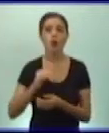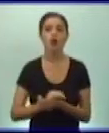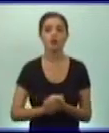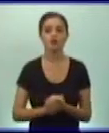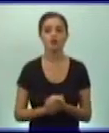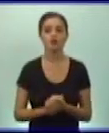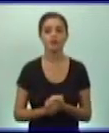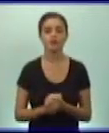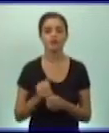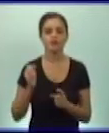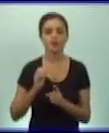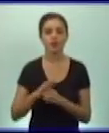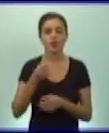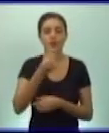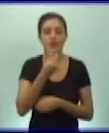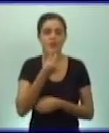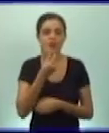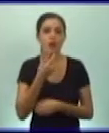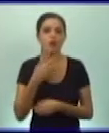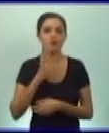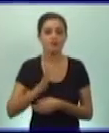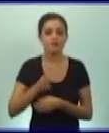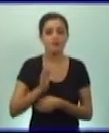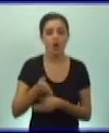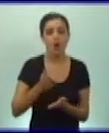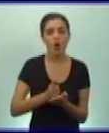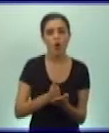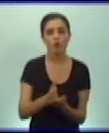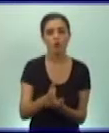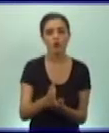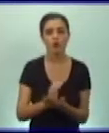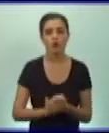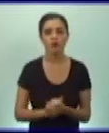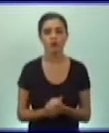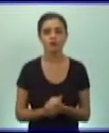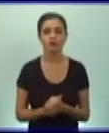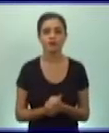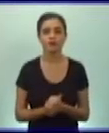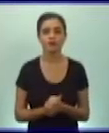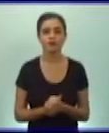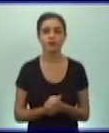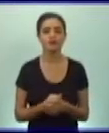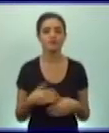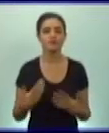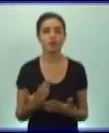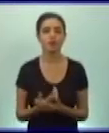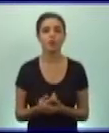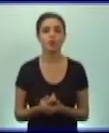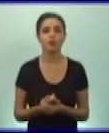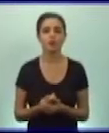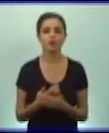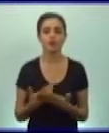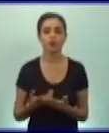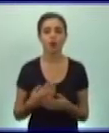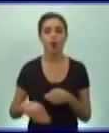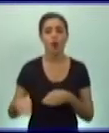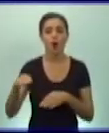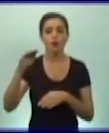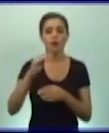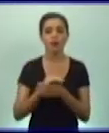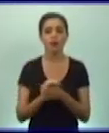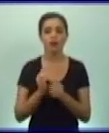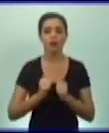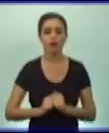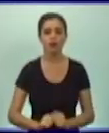varios factores que influyen en su envejecimiento, como la disminución de la natalidad que provoca el aumento de la esperanza